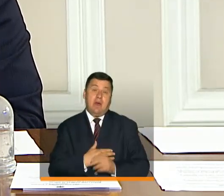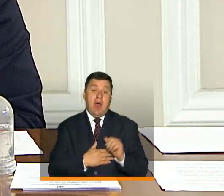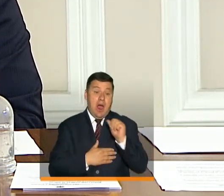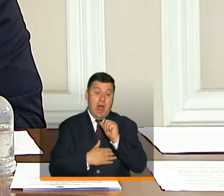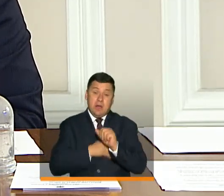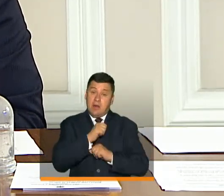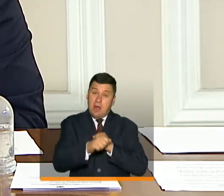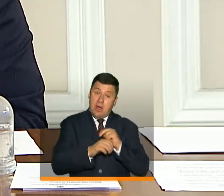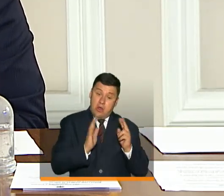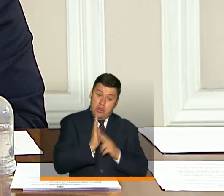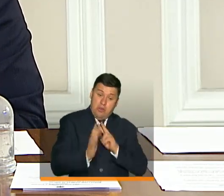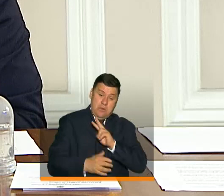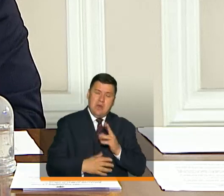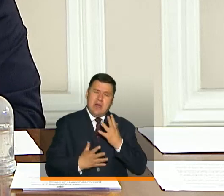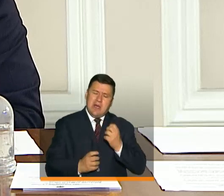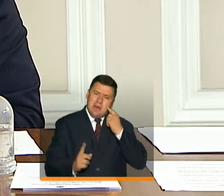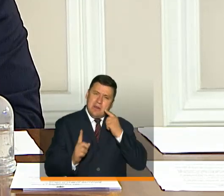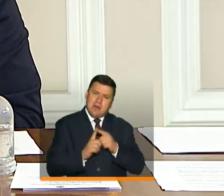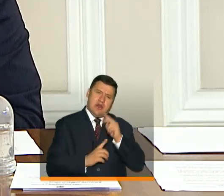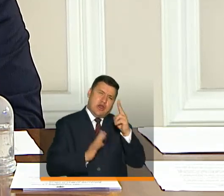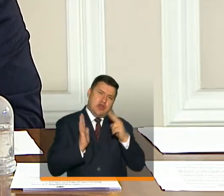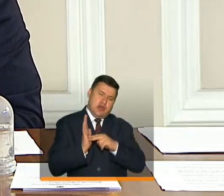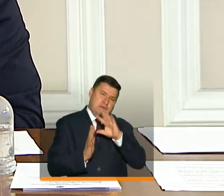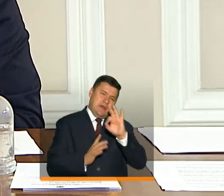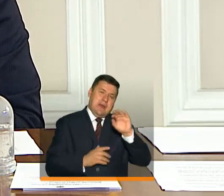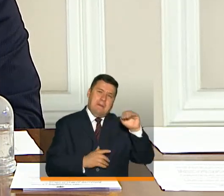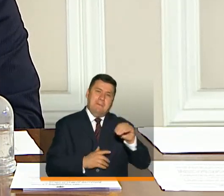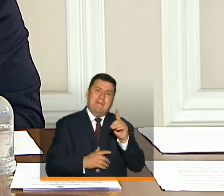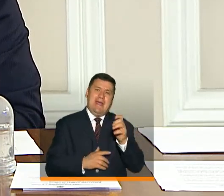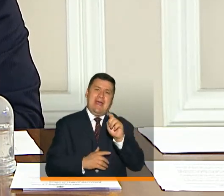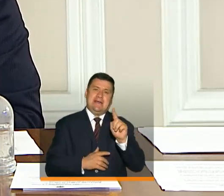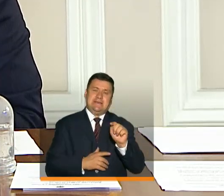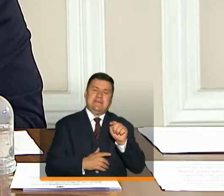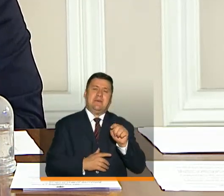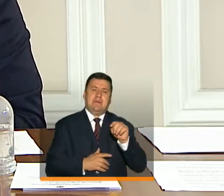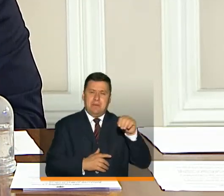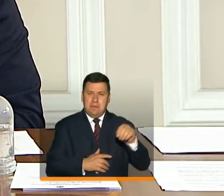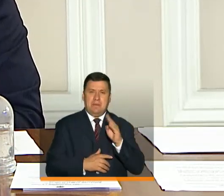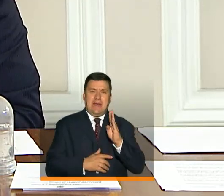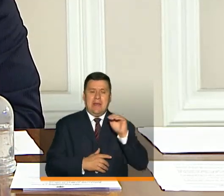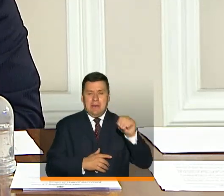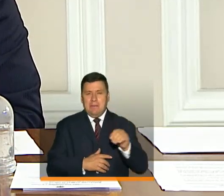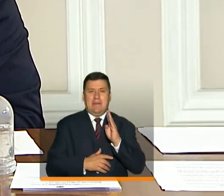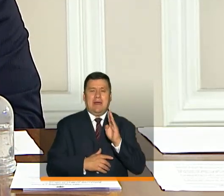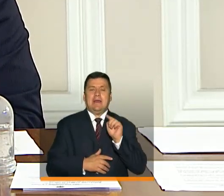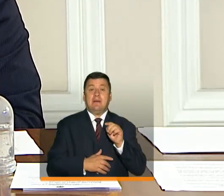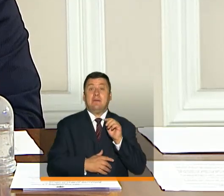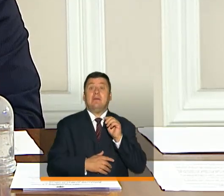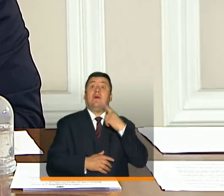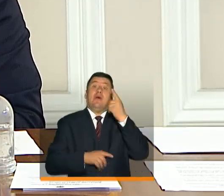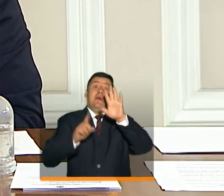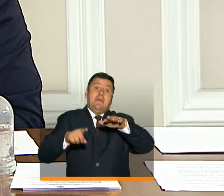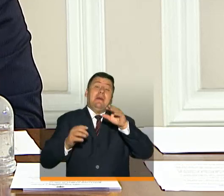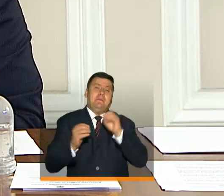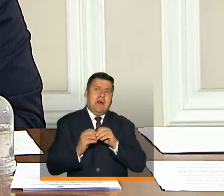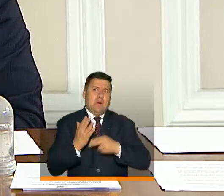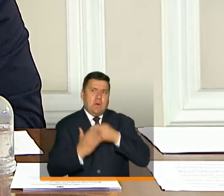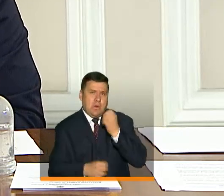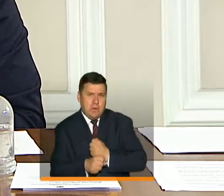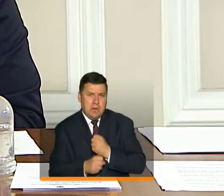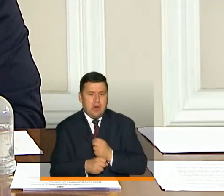del 2022 con más de 2.500 megas. Lo cierto, además, es que para el primer trimestre del año entrante habremos